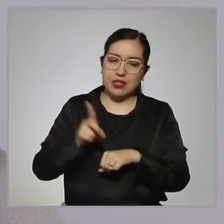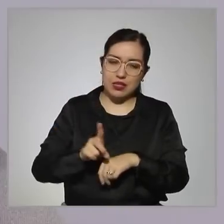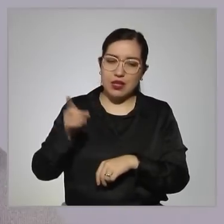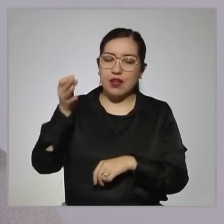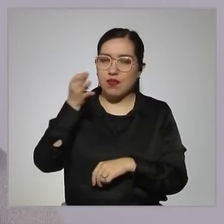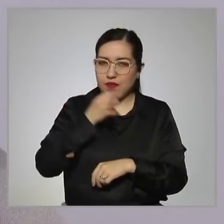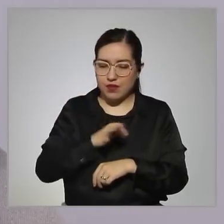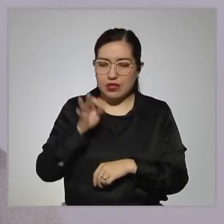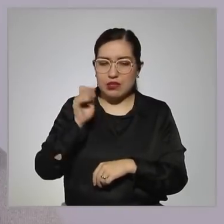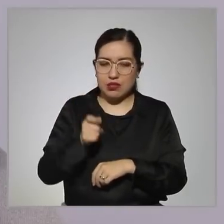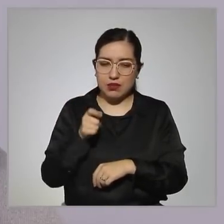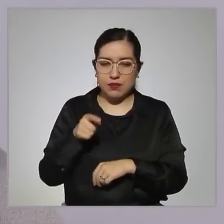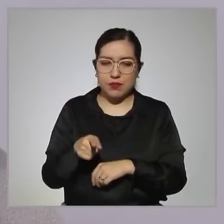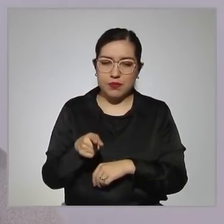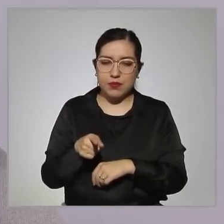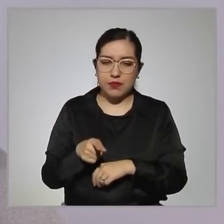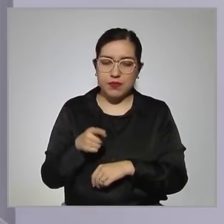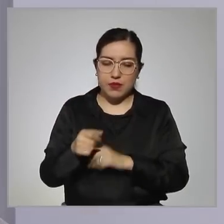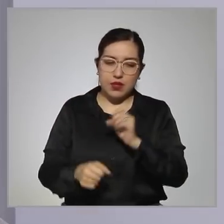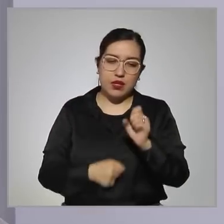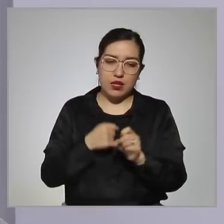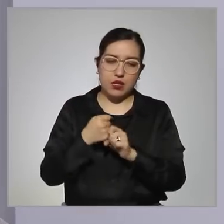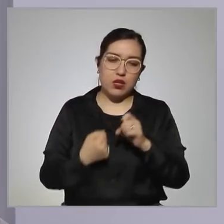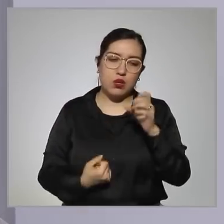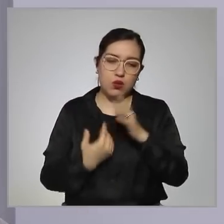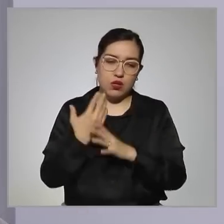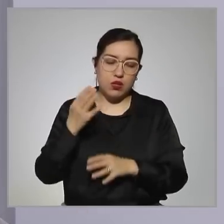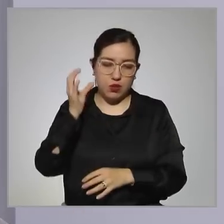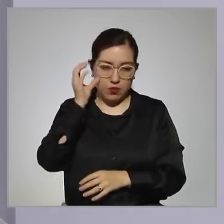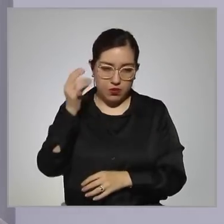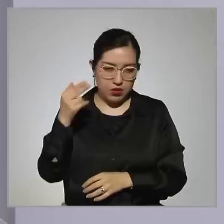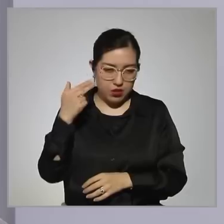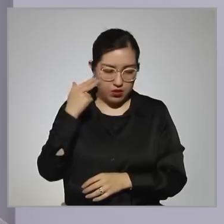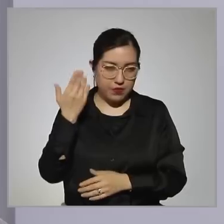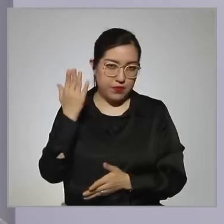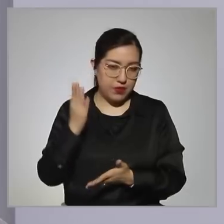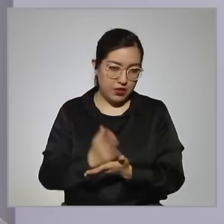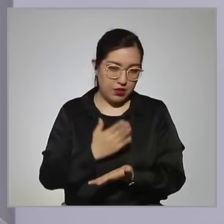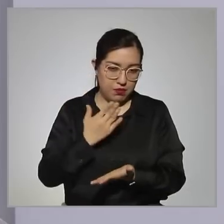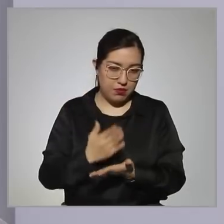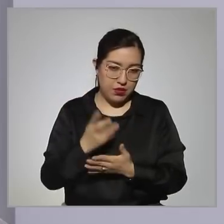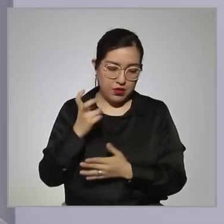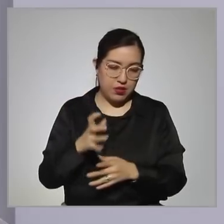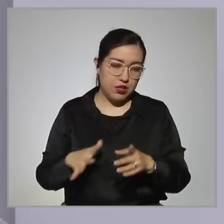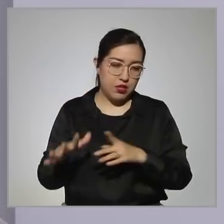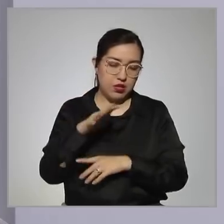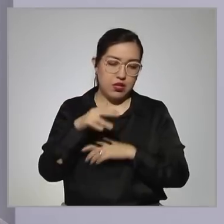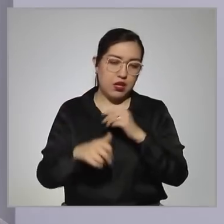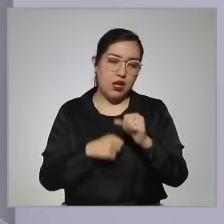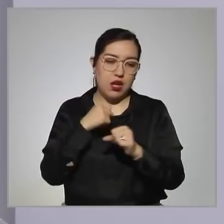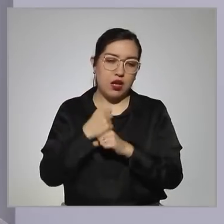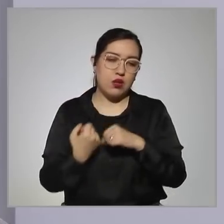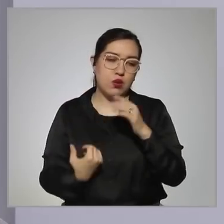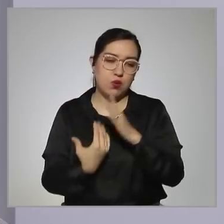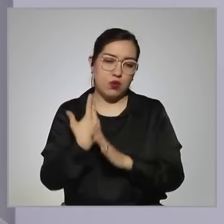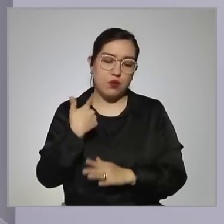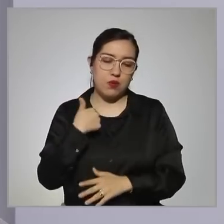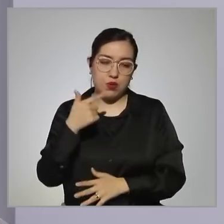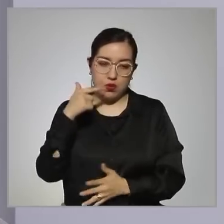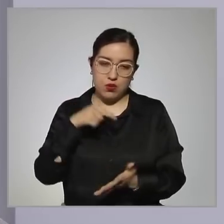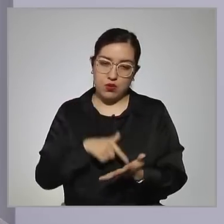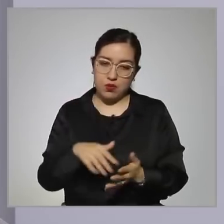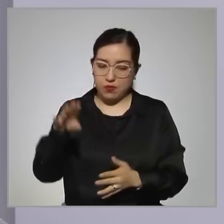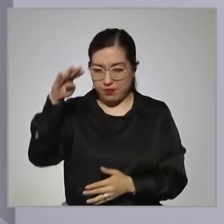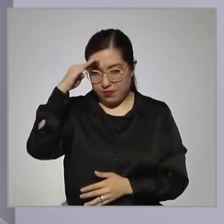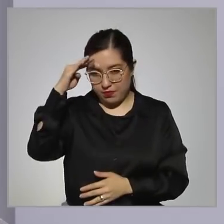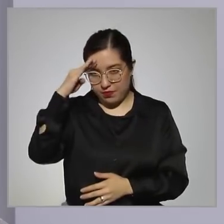celebrar el año Nuevo chino. Y además, como parte de la cosmovisión del Año Nuevo chino, me parece también fascinante,